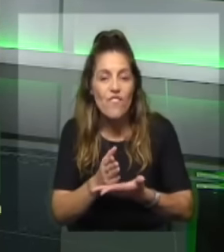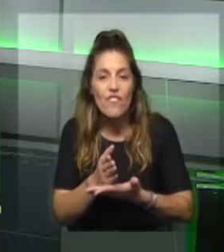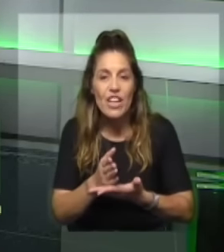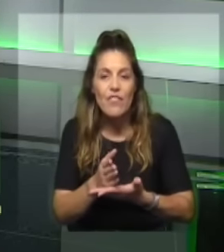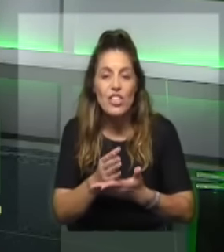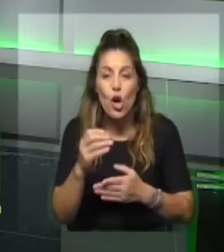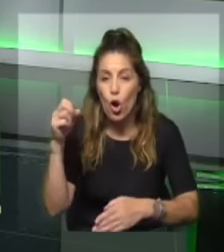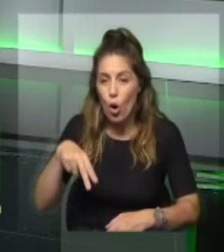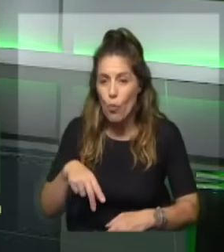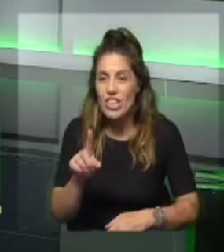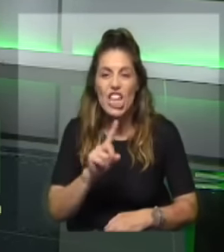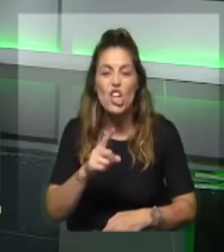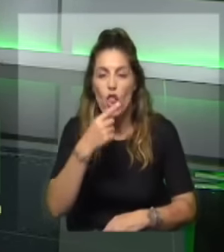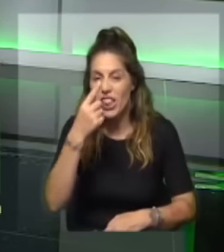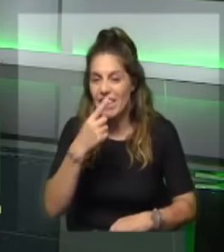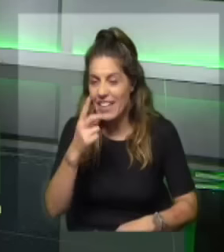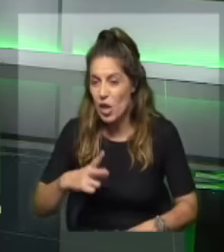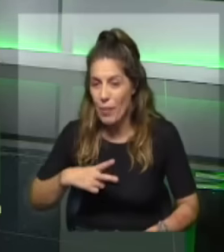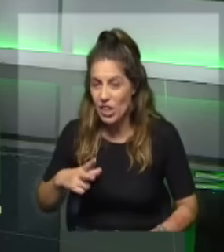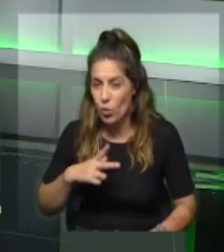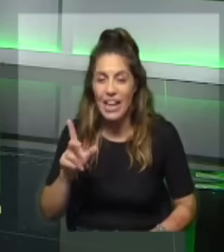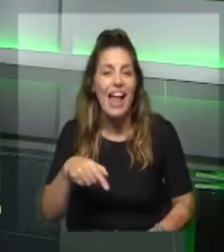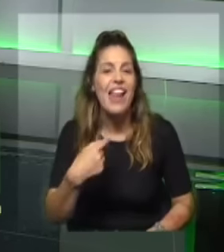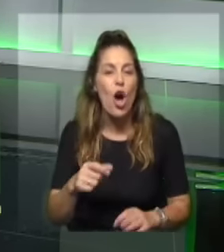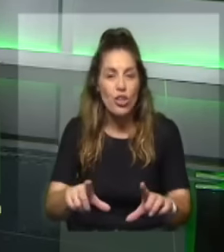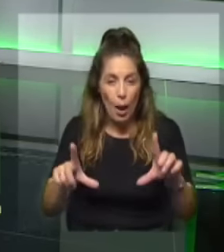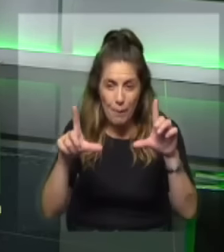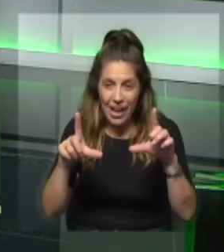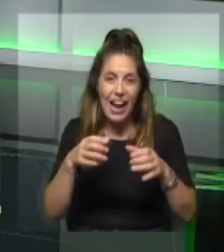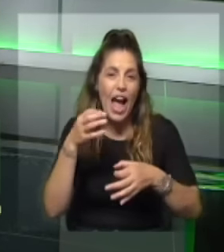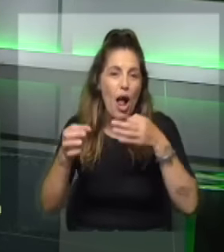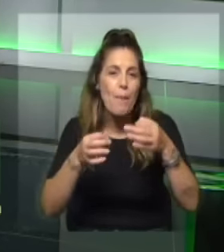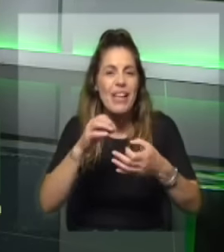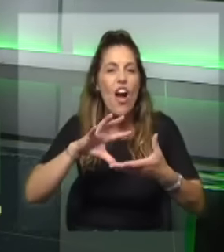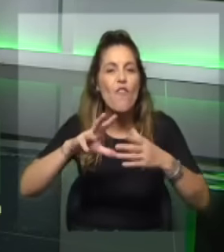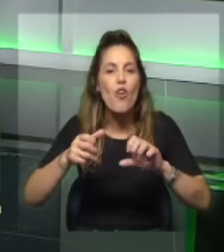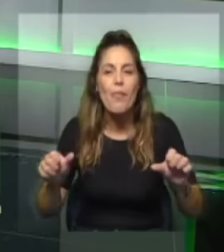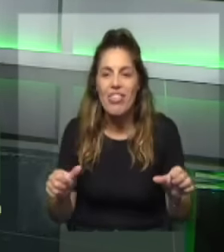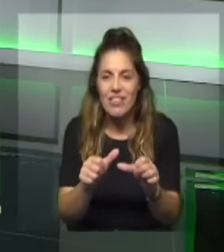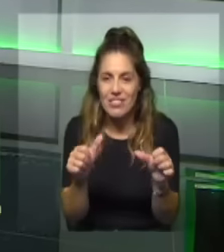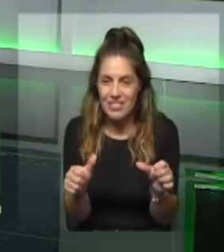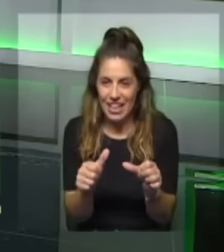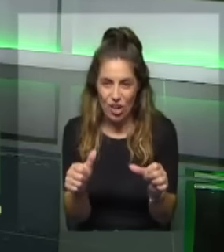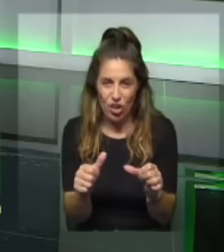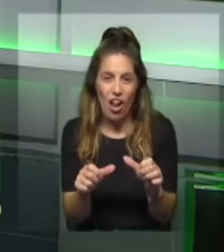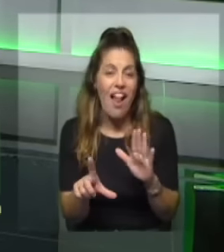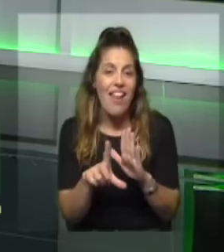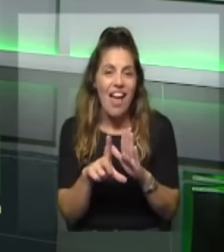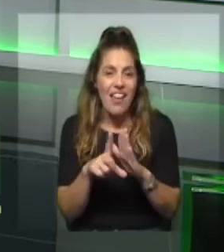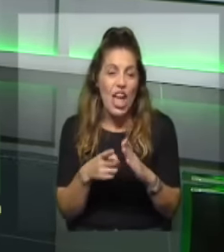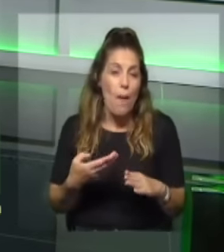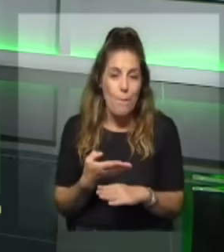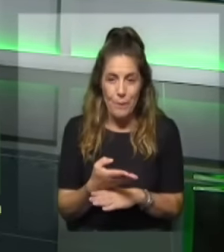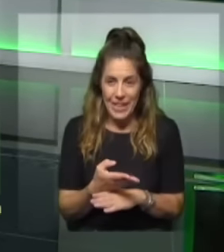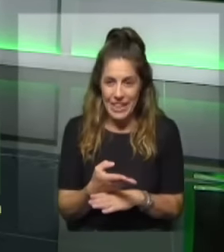de intereses particulares en la siguiente placa Explica las formas de implementación dice que la ley exige a